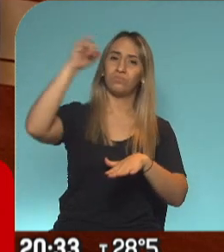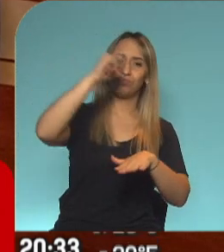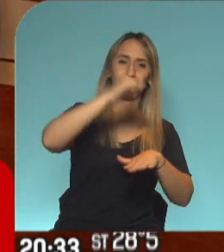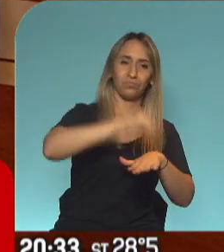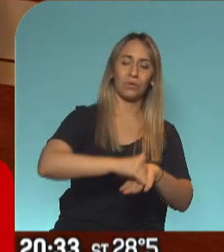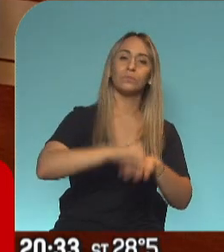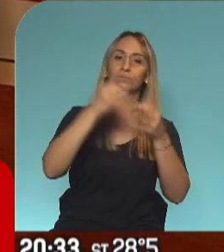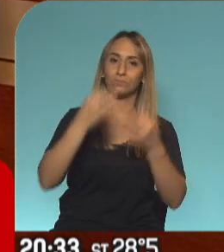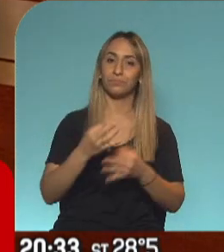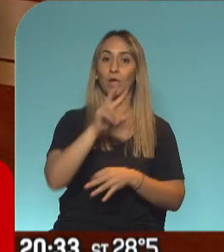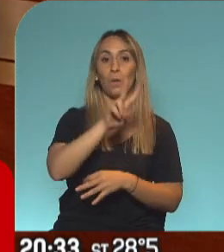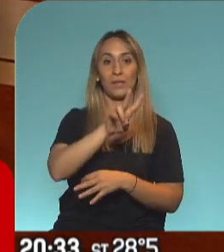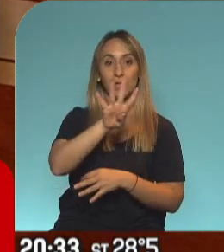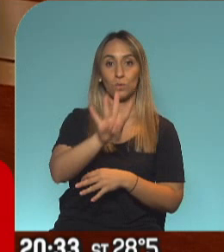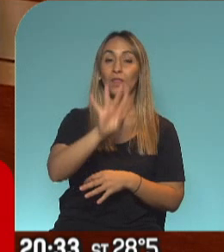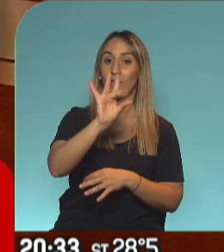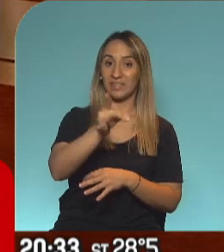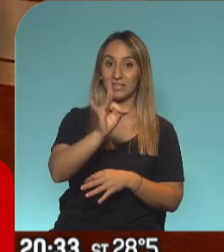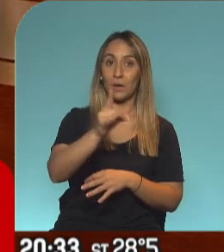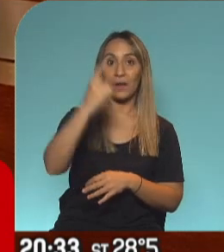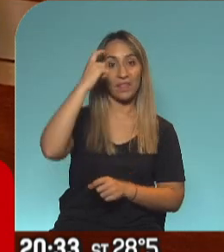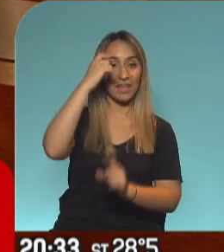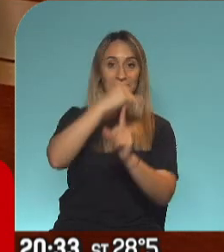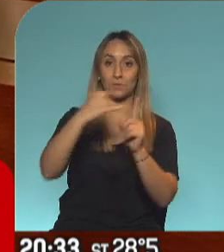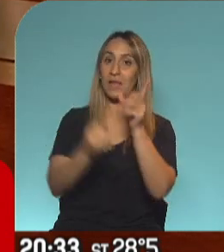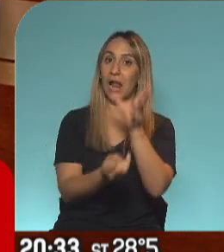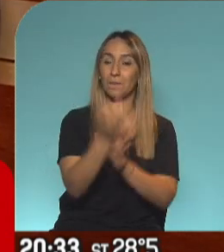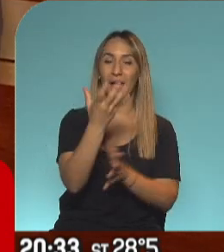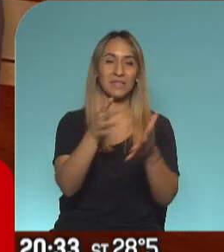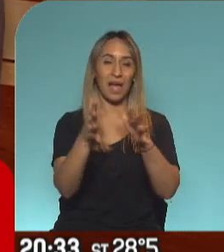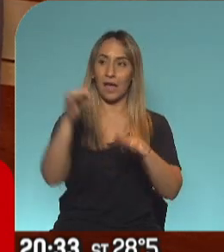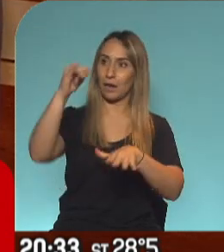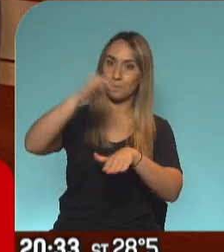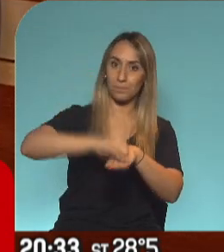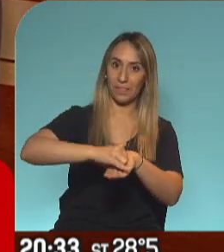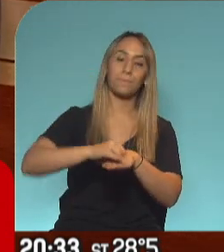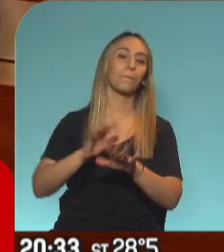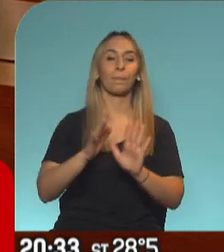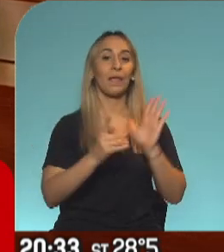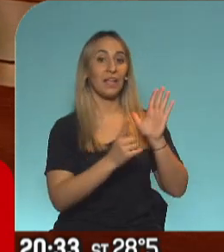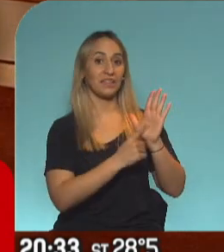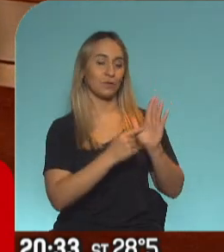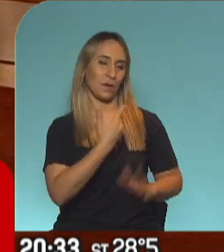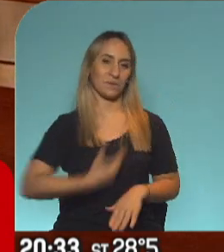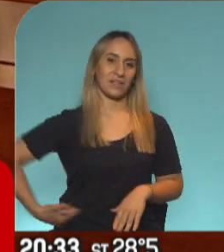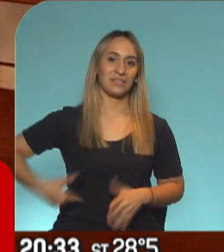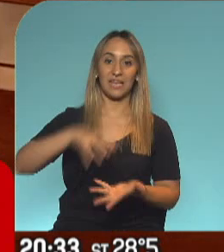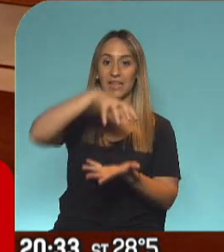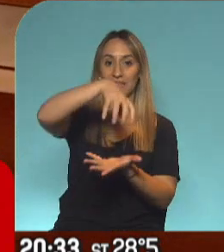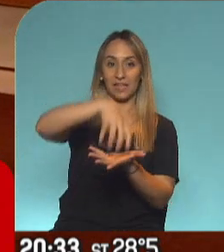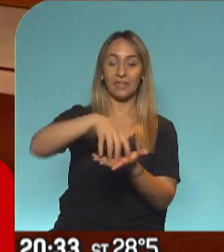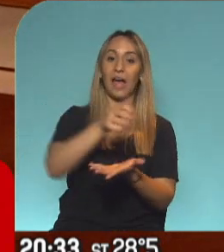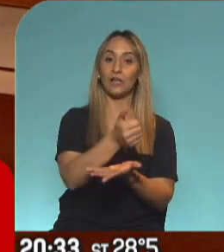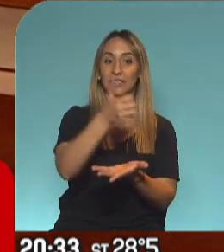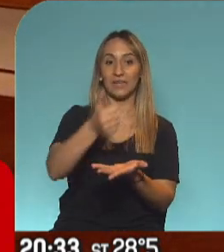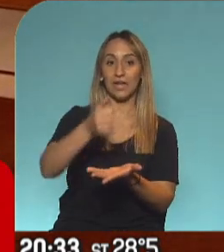ser el 24 de diciembre a las 10:30 de la mañana aproximadamente, nos decía el titular de Aerolíneas Argentinas, Pablo Seriani,